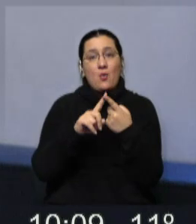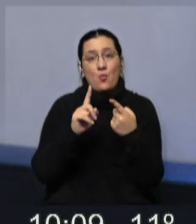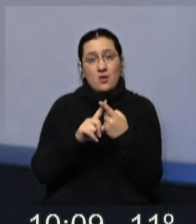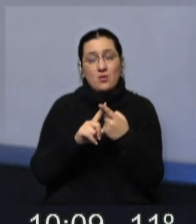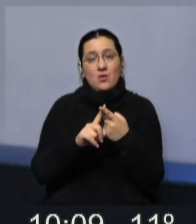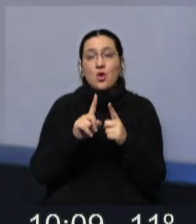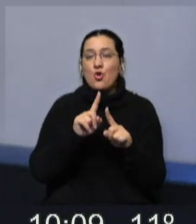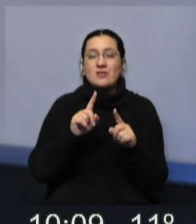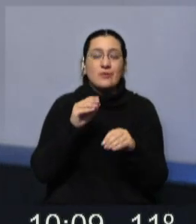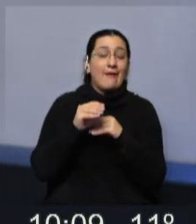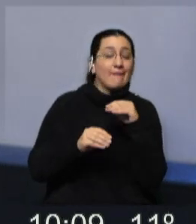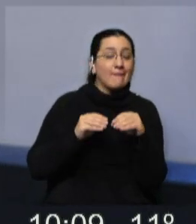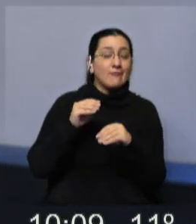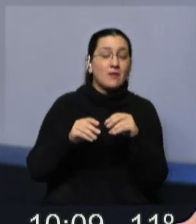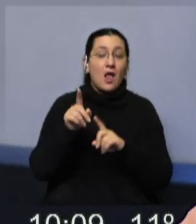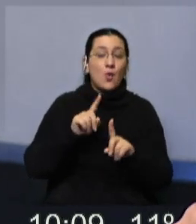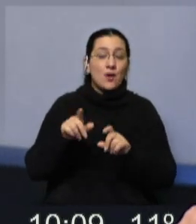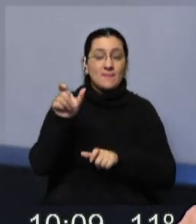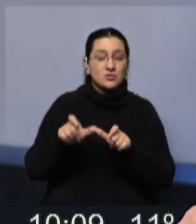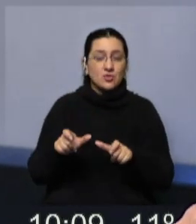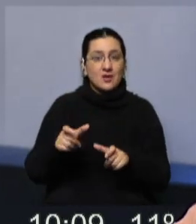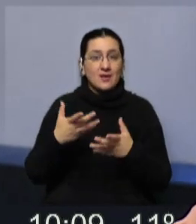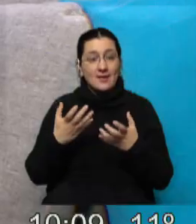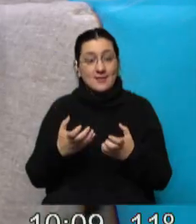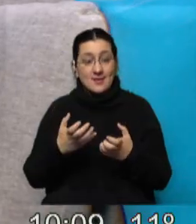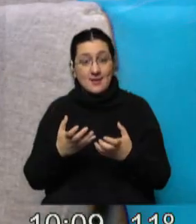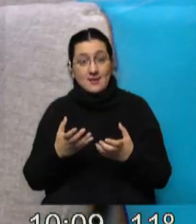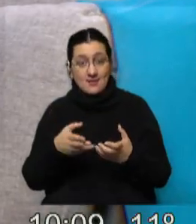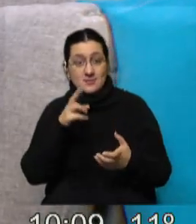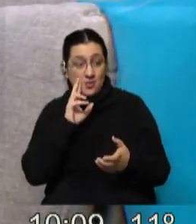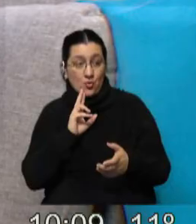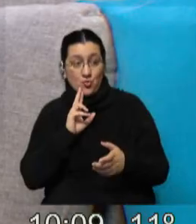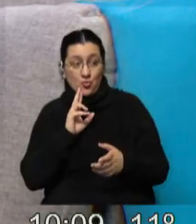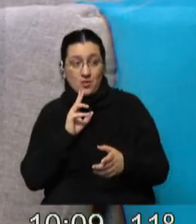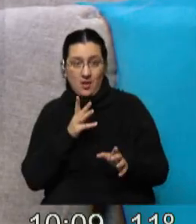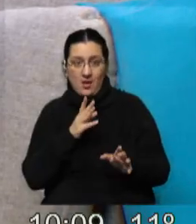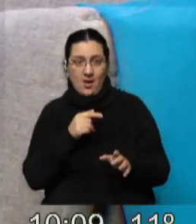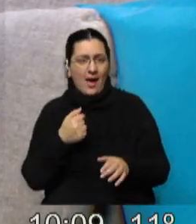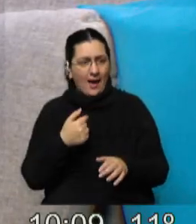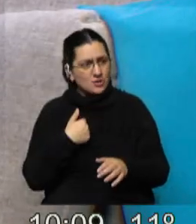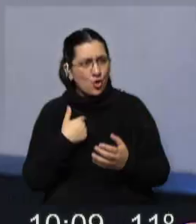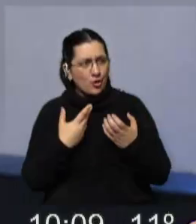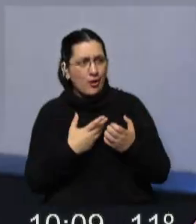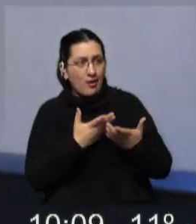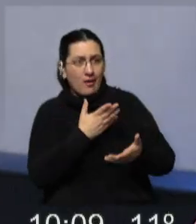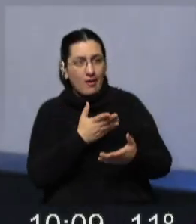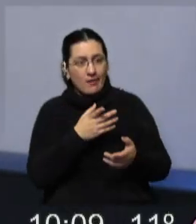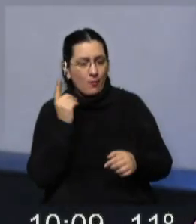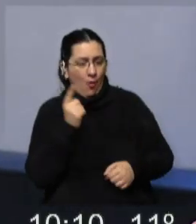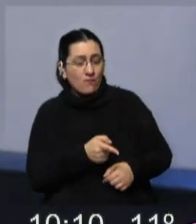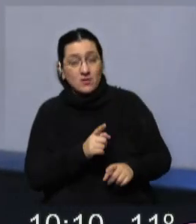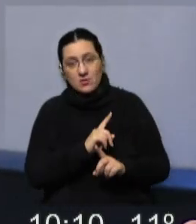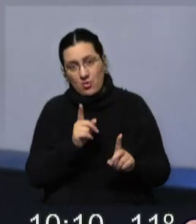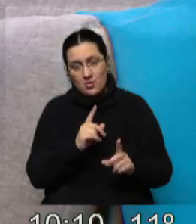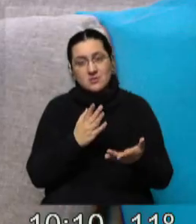como excusa a algunos tipos de personas que tienen determinados comportamientos exóticos. Exacto. Me explico, con su pareja.